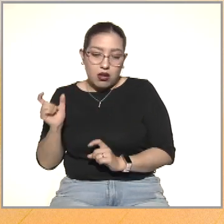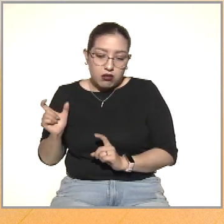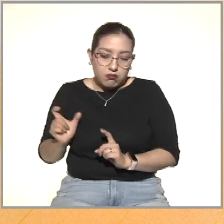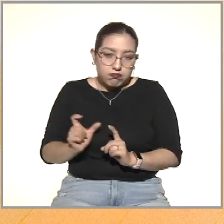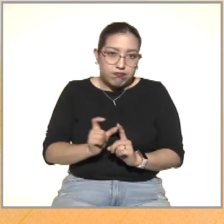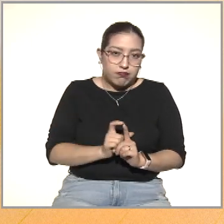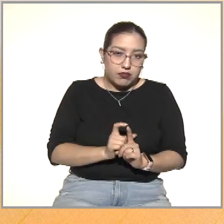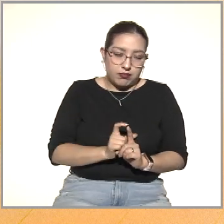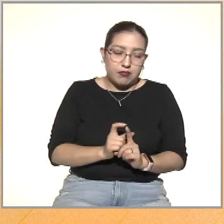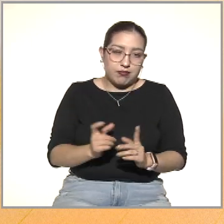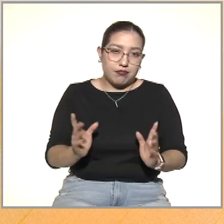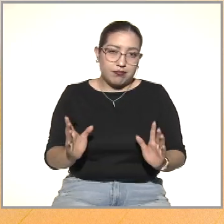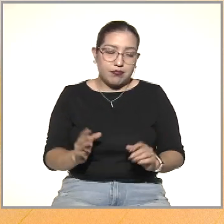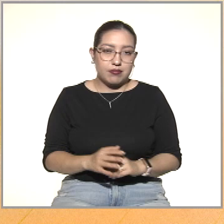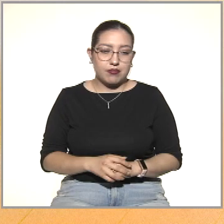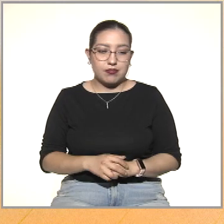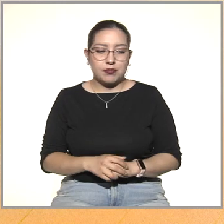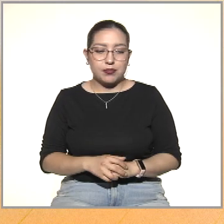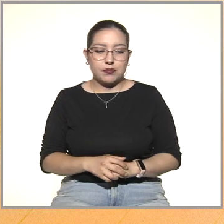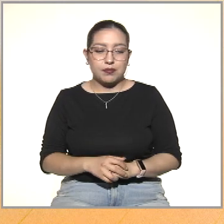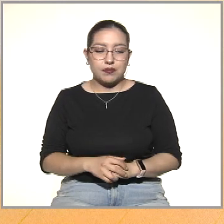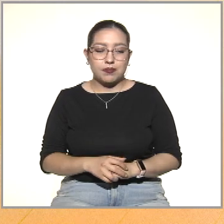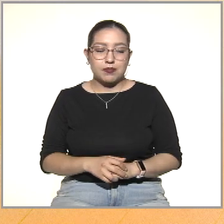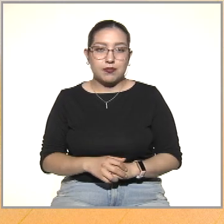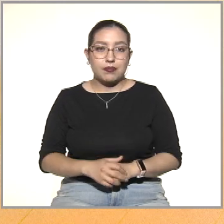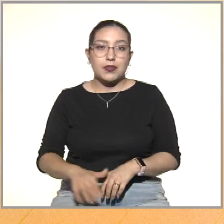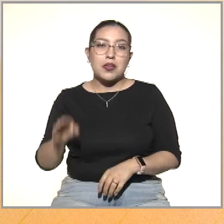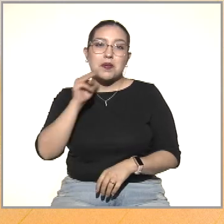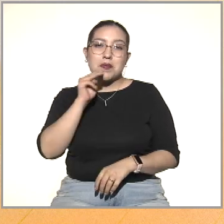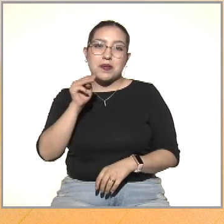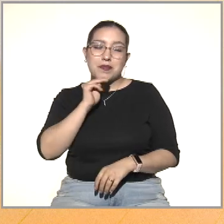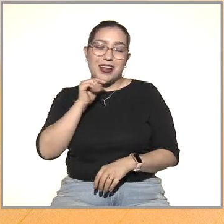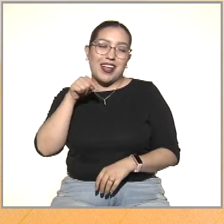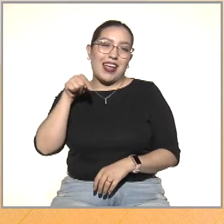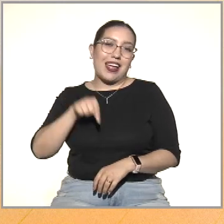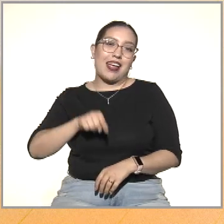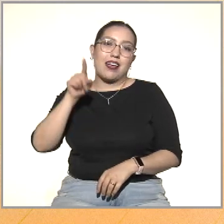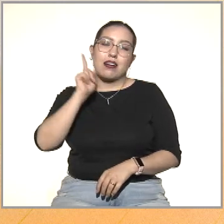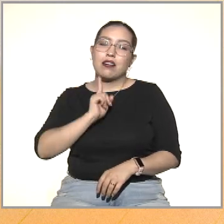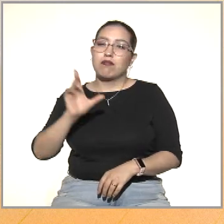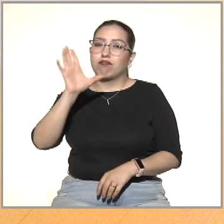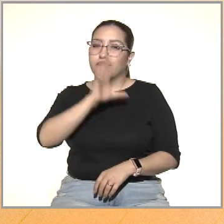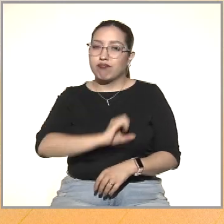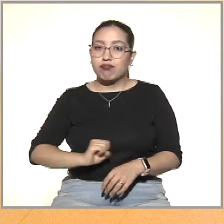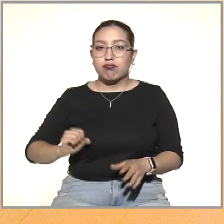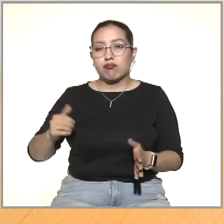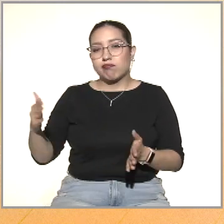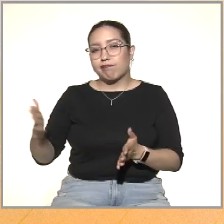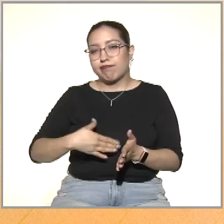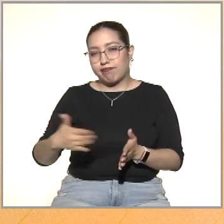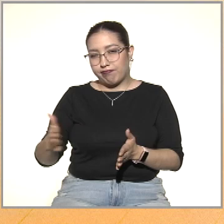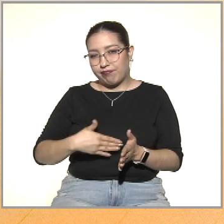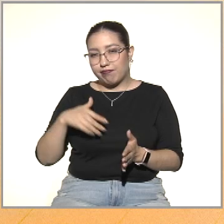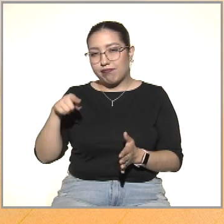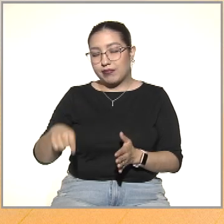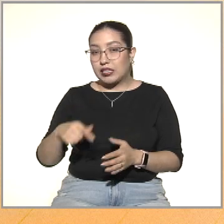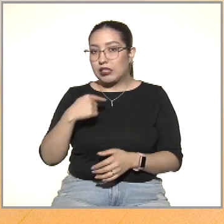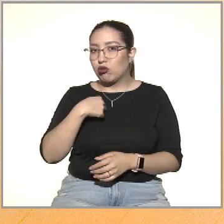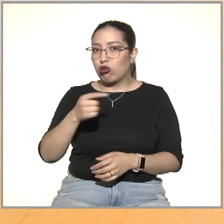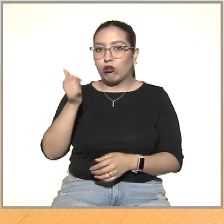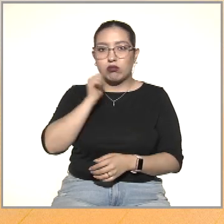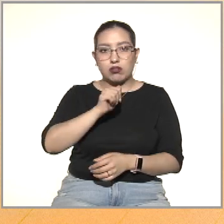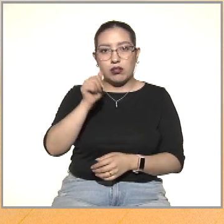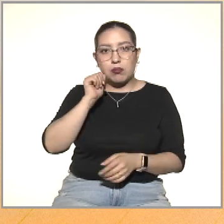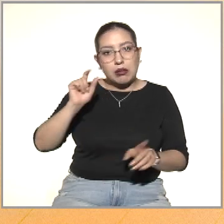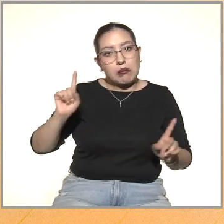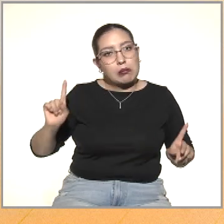para mamá la cocina pues es el lugar donde tiene que estar una mujer, yo iba con mamá a estar